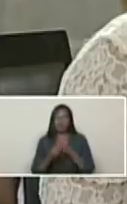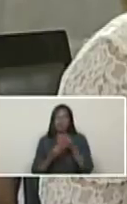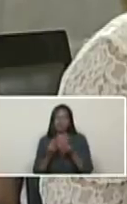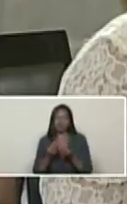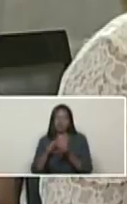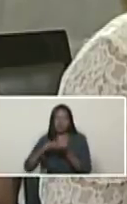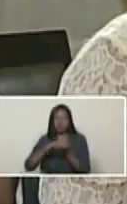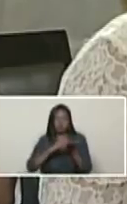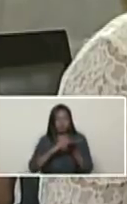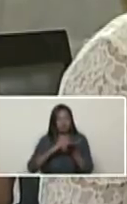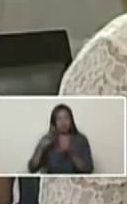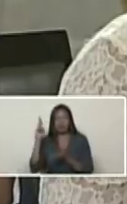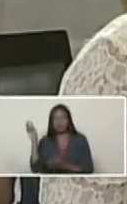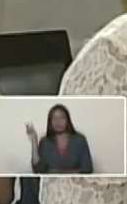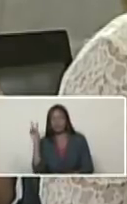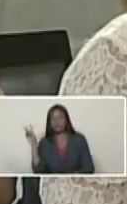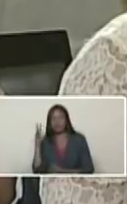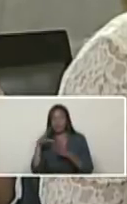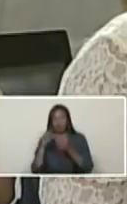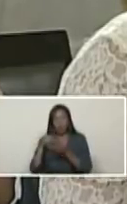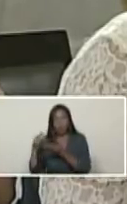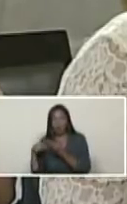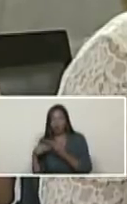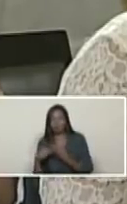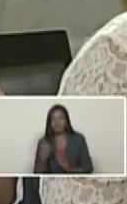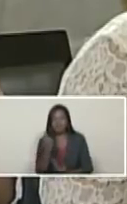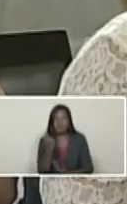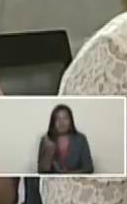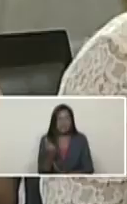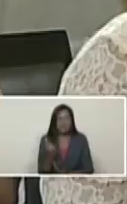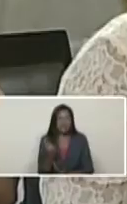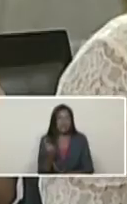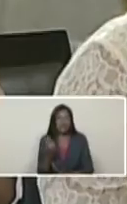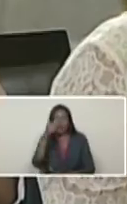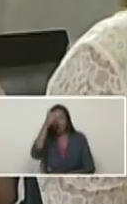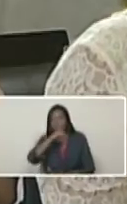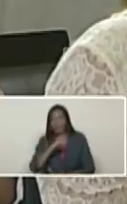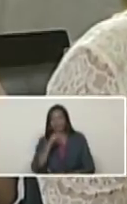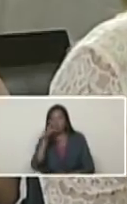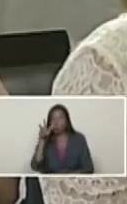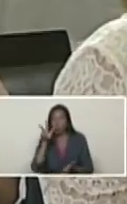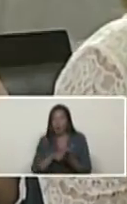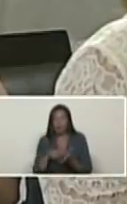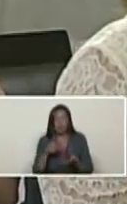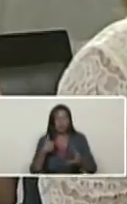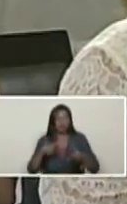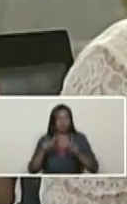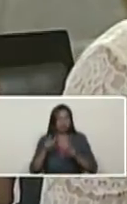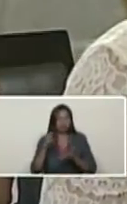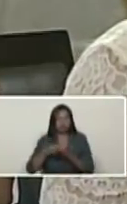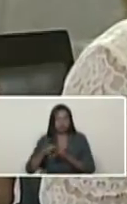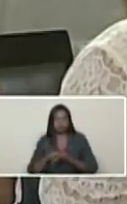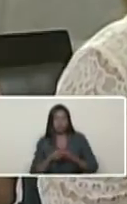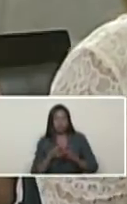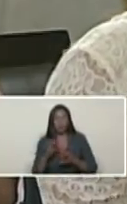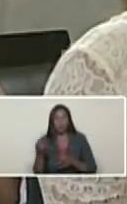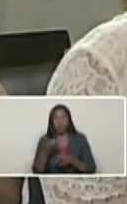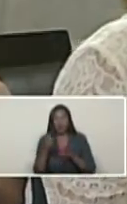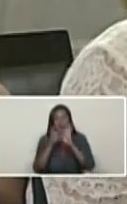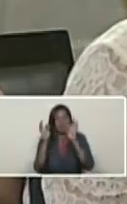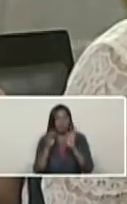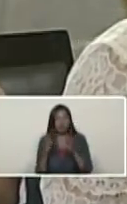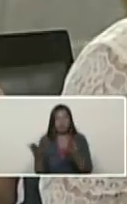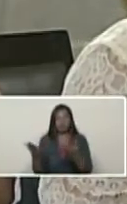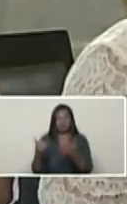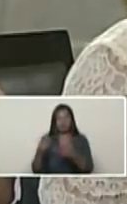resolver en Venezuela todos los casos que requieran trasplante de médula ósea. Bueno, ya usted aprobó unos recursos, presidente. Estamos buscando la manera de traer todos esos